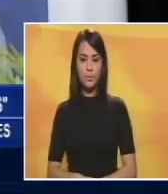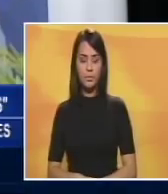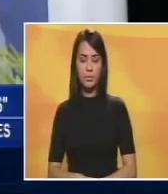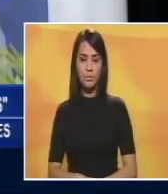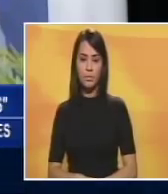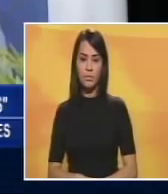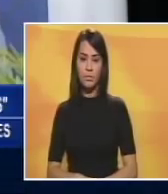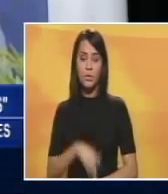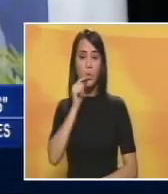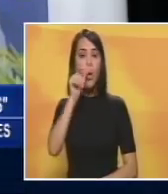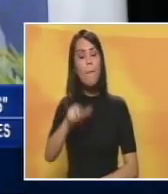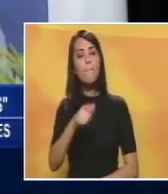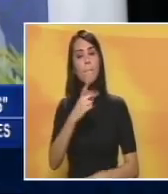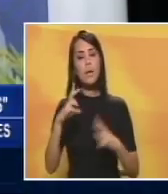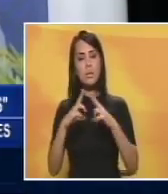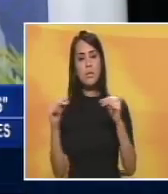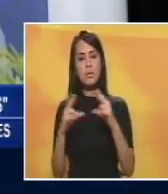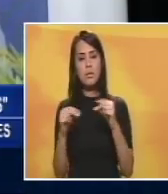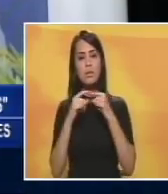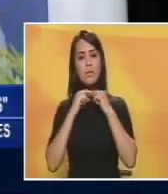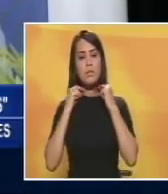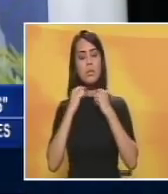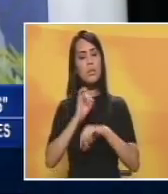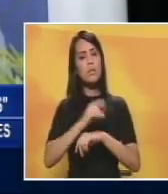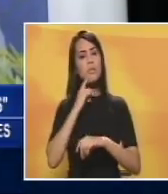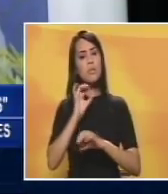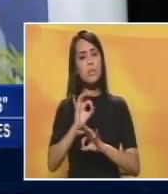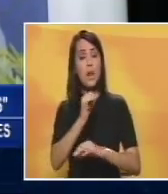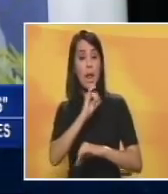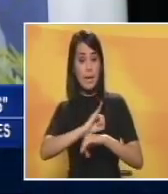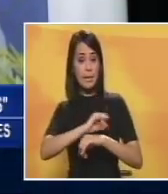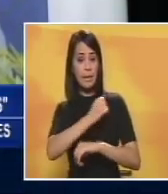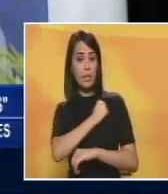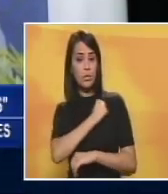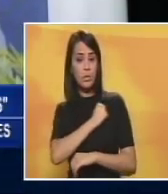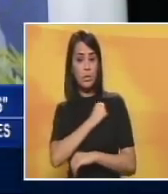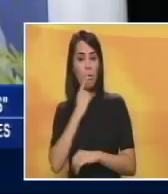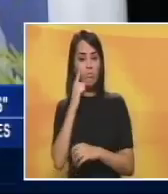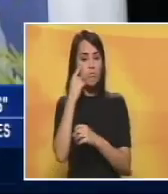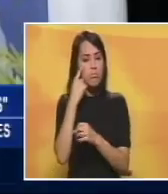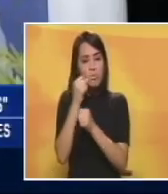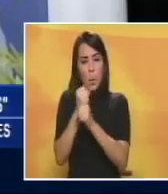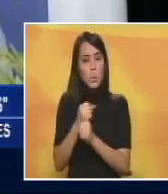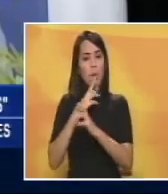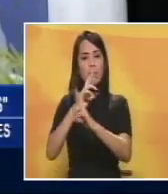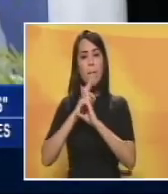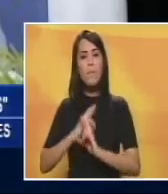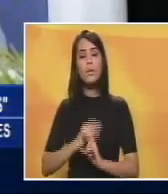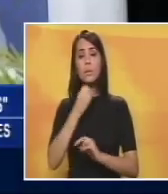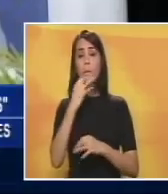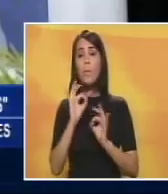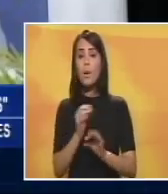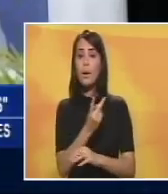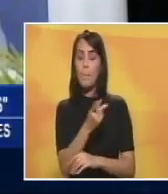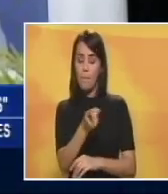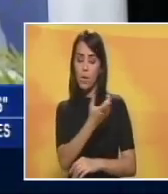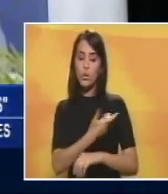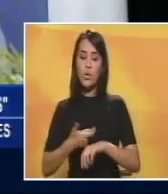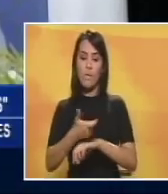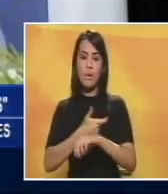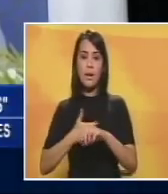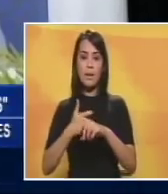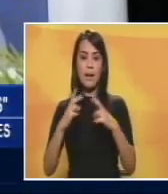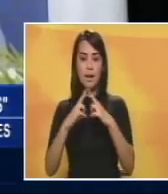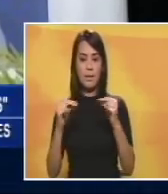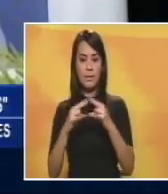el cardenal nicaragüense Leopoldo Brenes indicó que la Iglesia Católica está a la espera de una respuesta positiva por parte del gobierno de